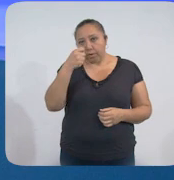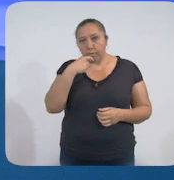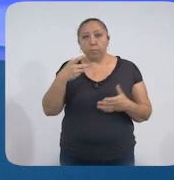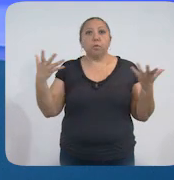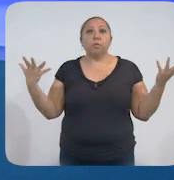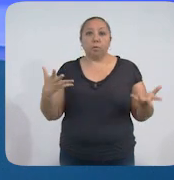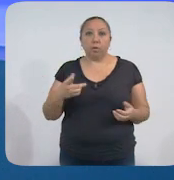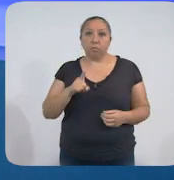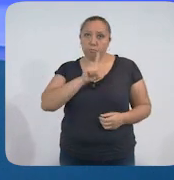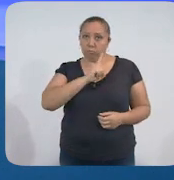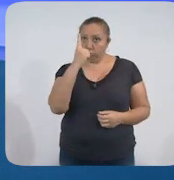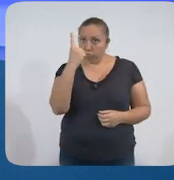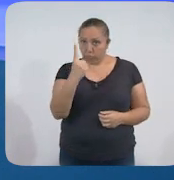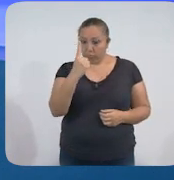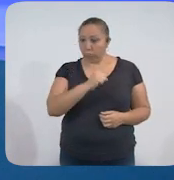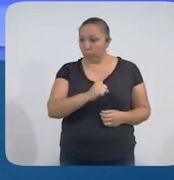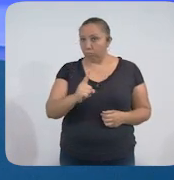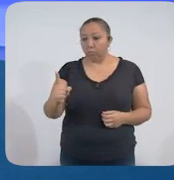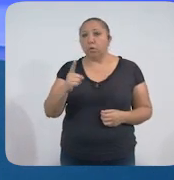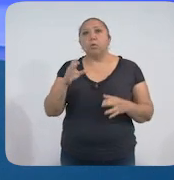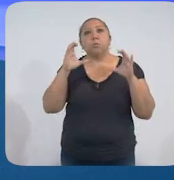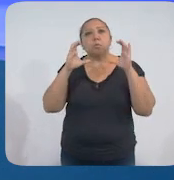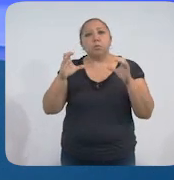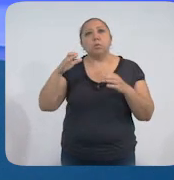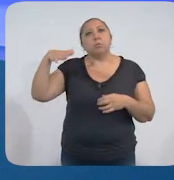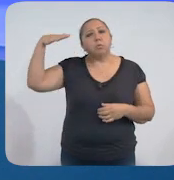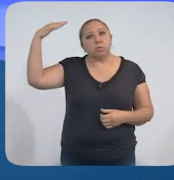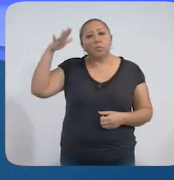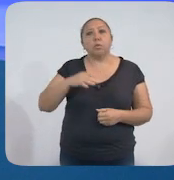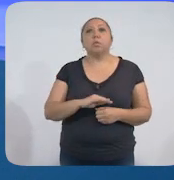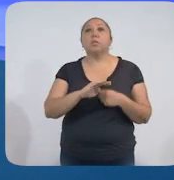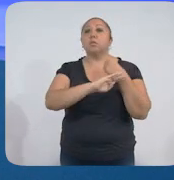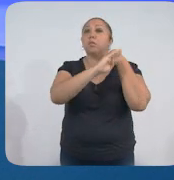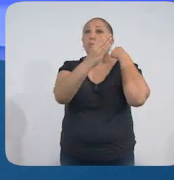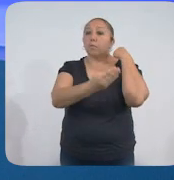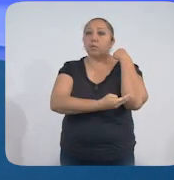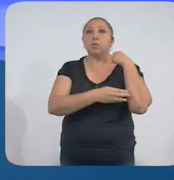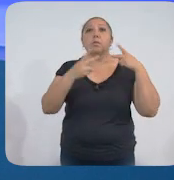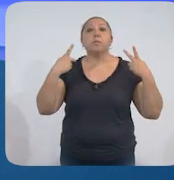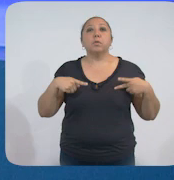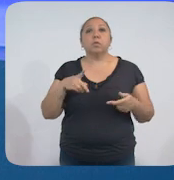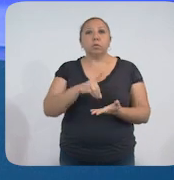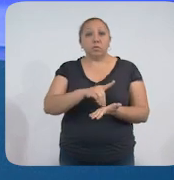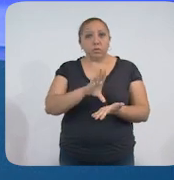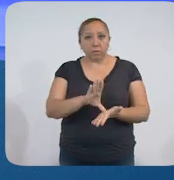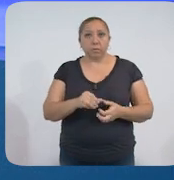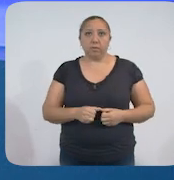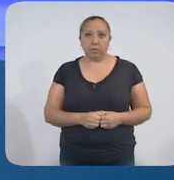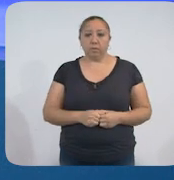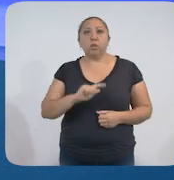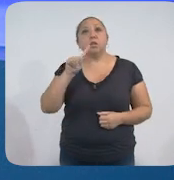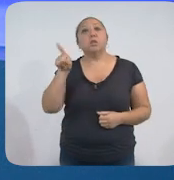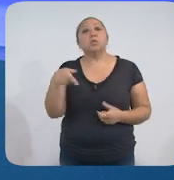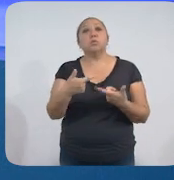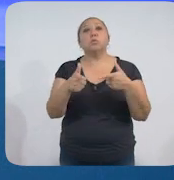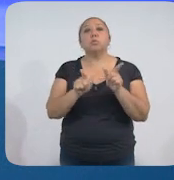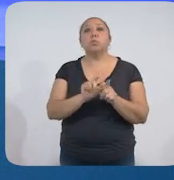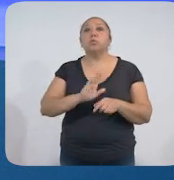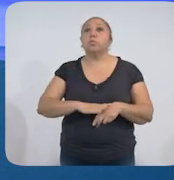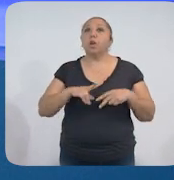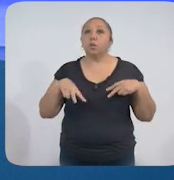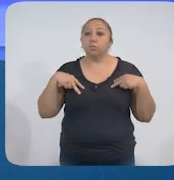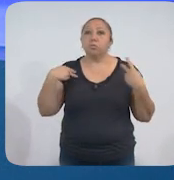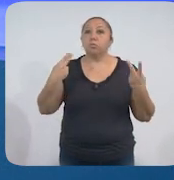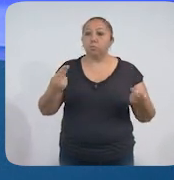lo haga sin compañía. Cuidemos a los adultos mayores, mujeres embarazadas y personas con discapacidad, que son los grupos más